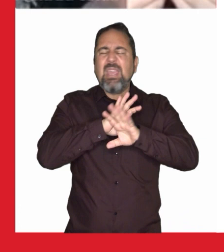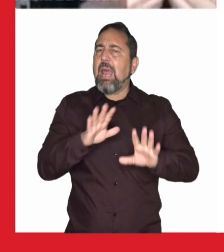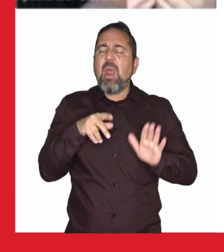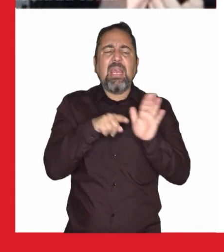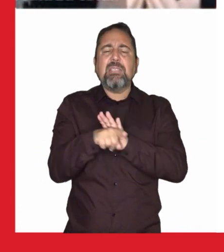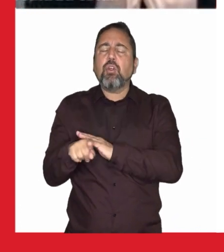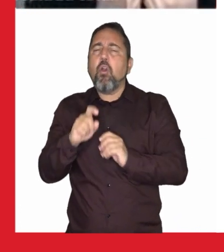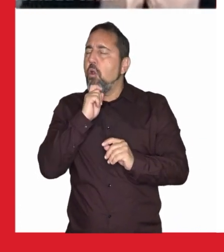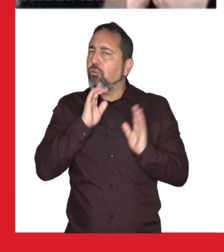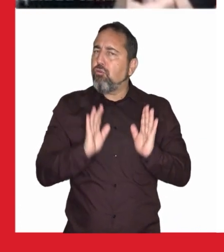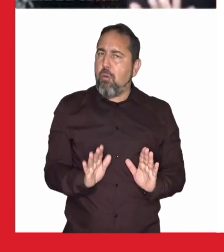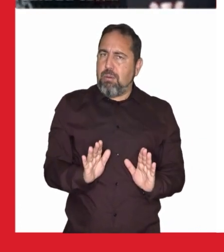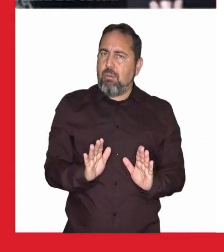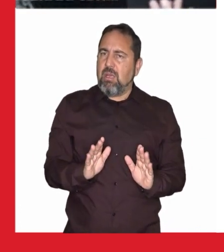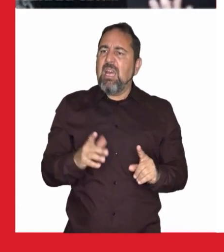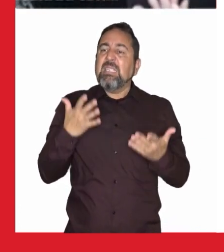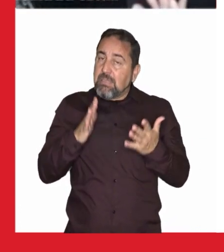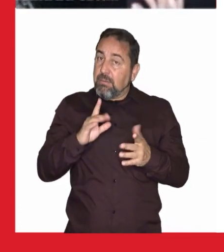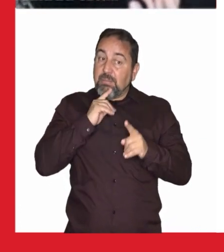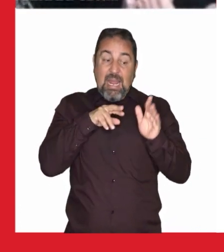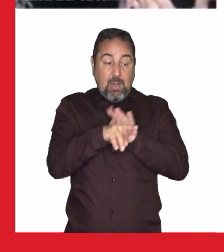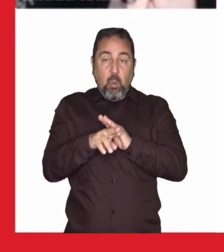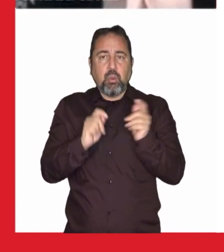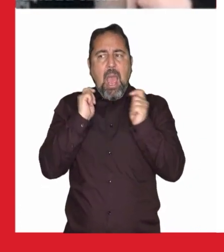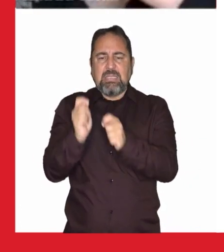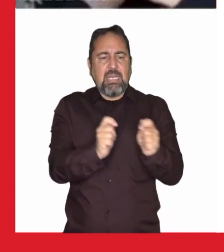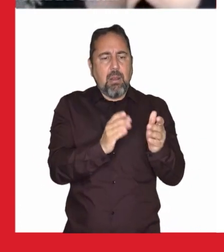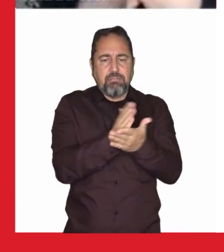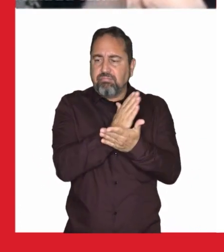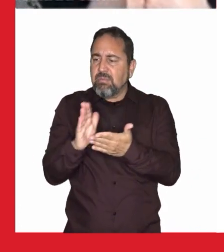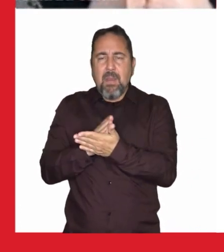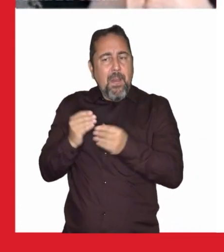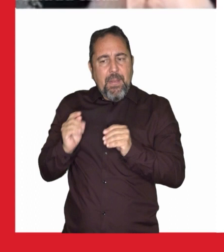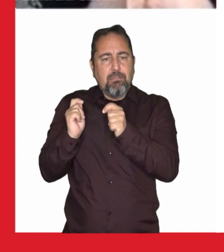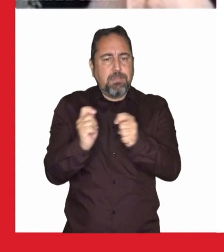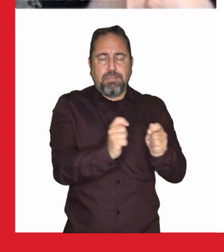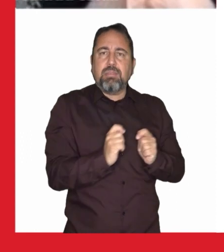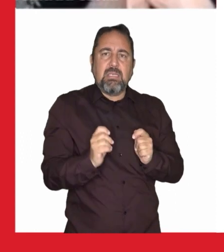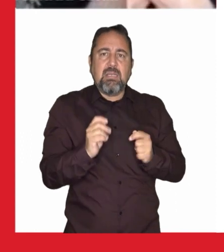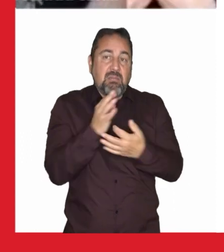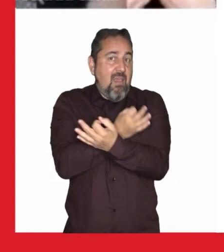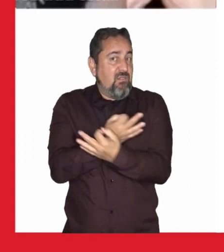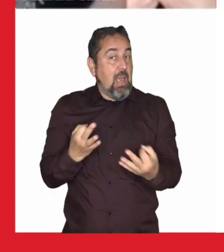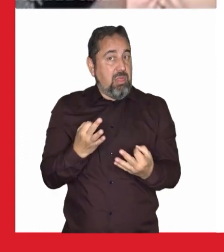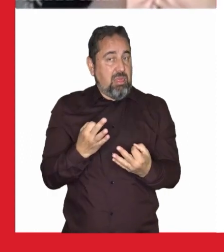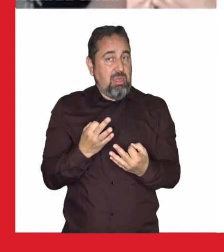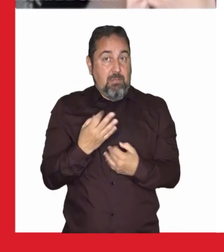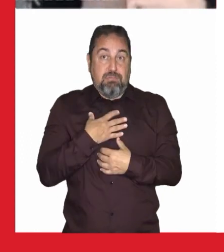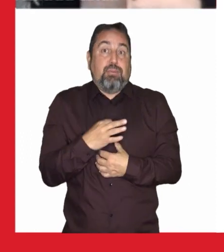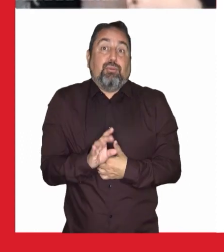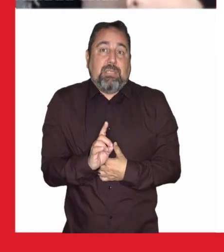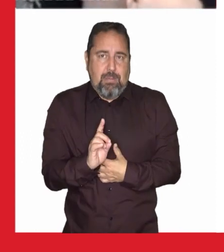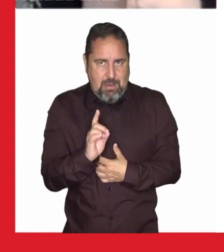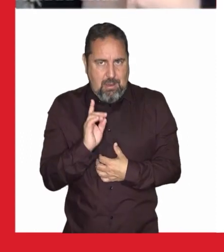importante. Y luego tienes que tener claro cómo los vas a gestionar. Es decir, tienes que asignar muy bien estos recursos de la forma más eficaz